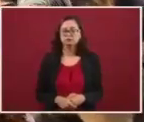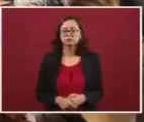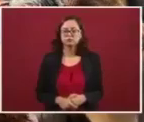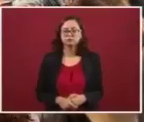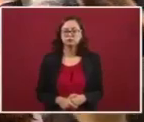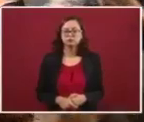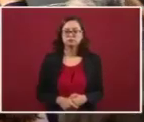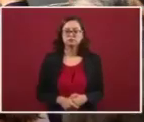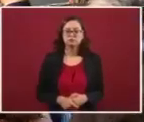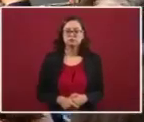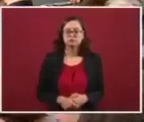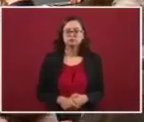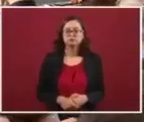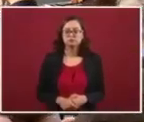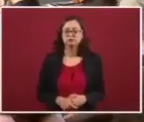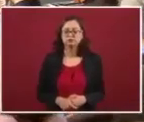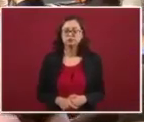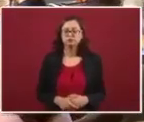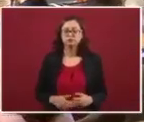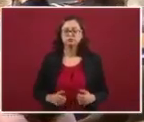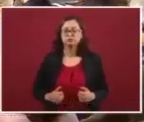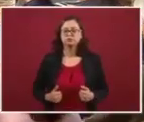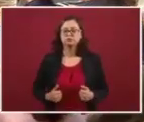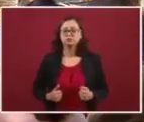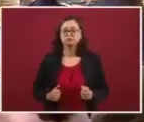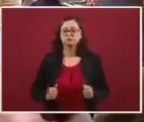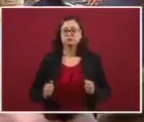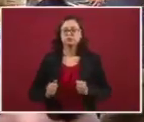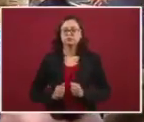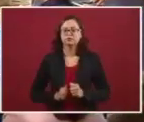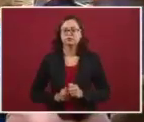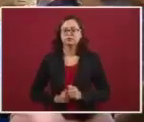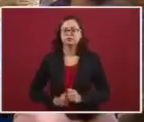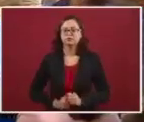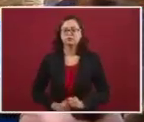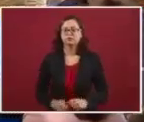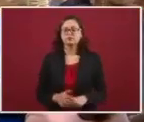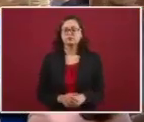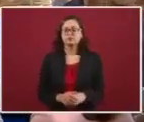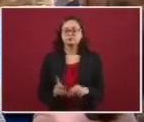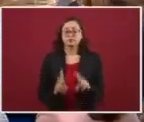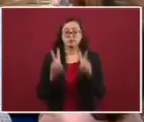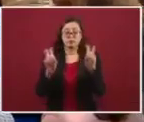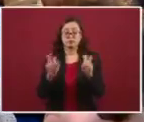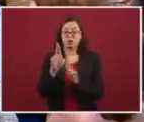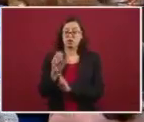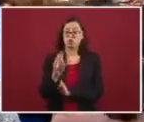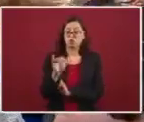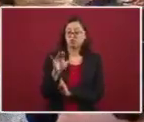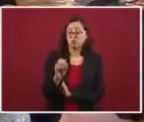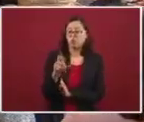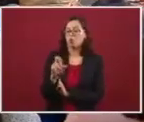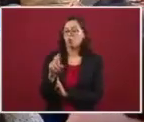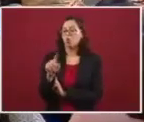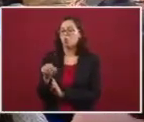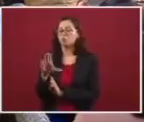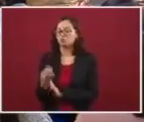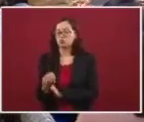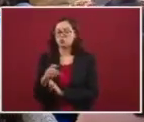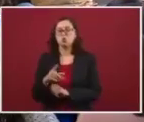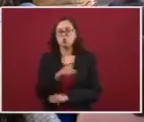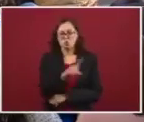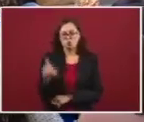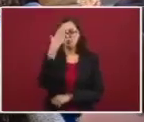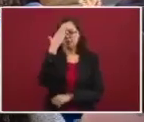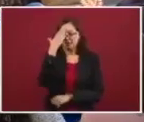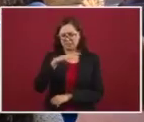En cuanto a la pregunta de Rocío Orozco, Como ustedes saben, presentamos